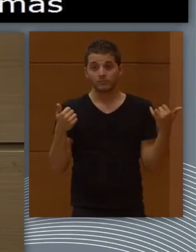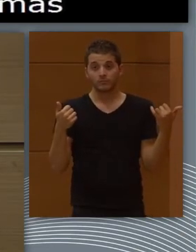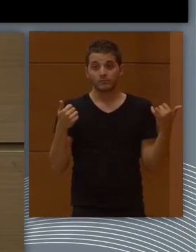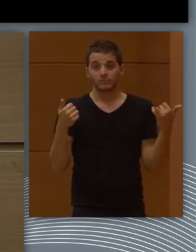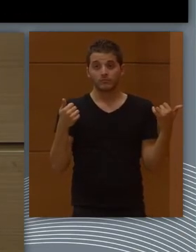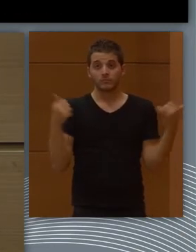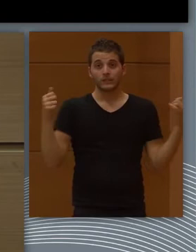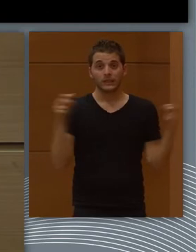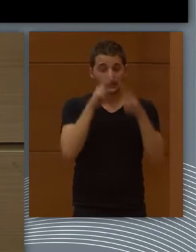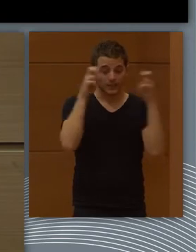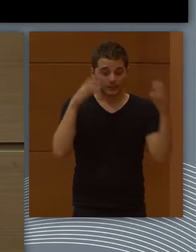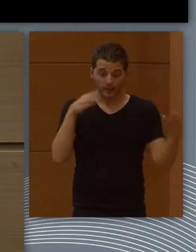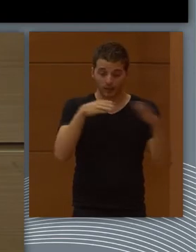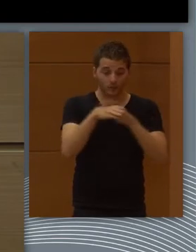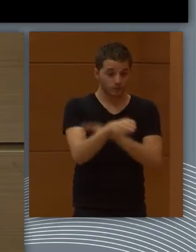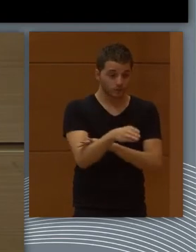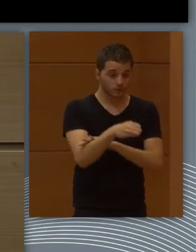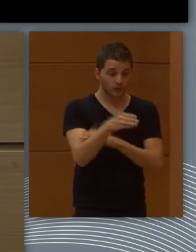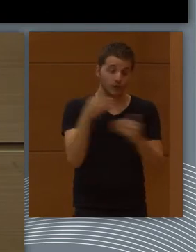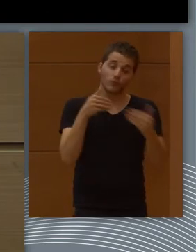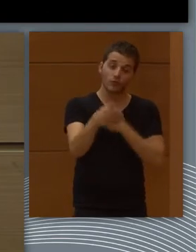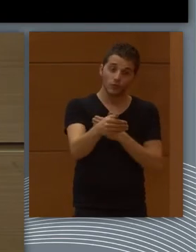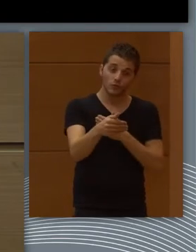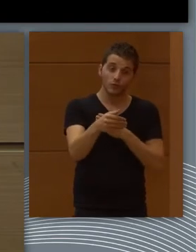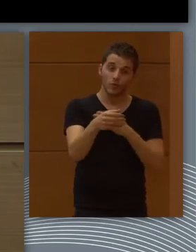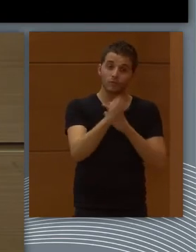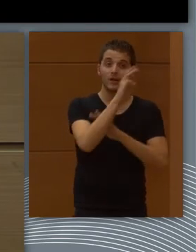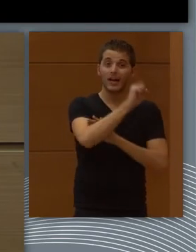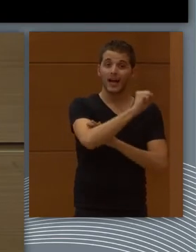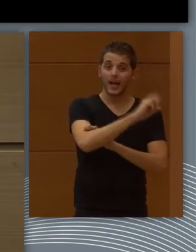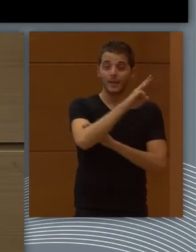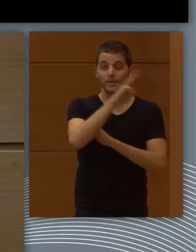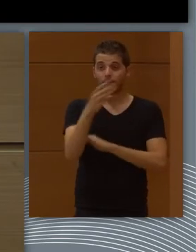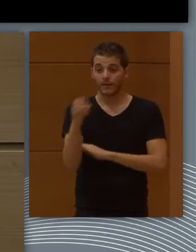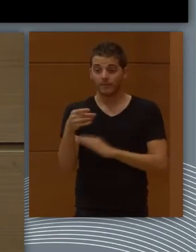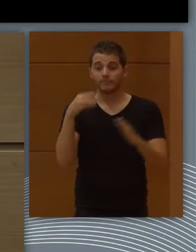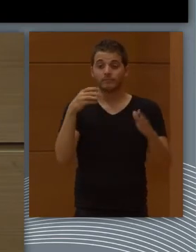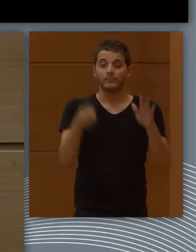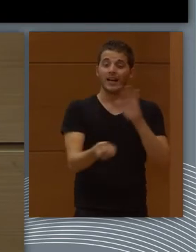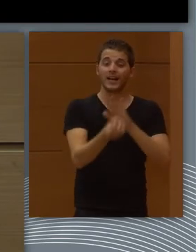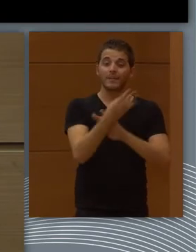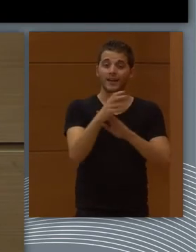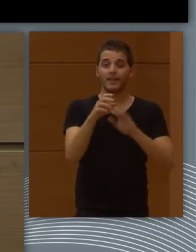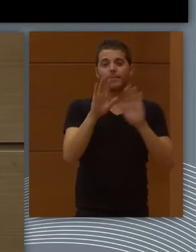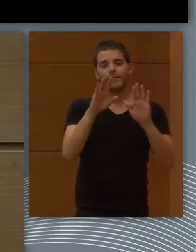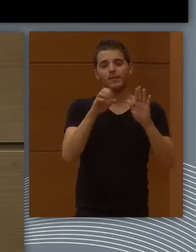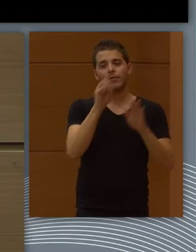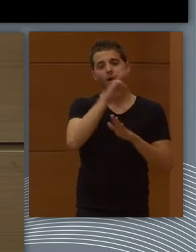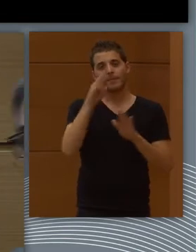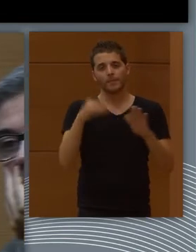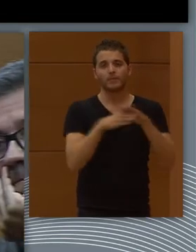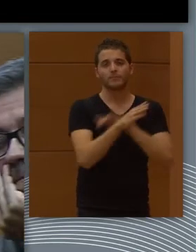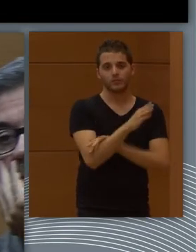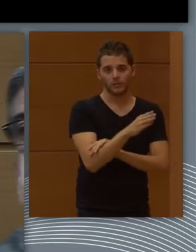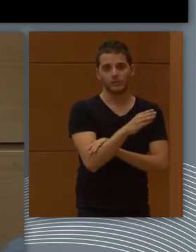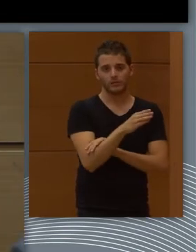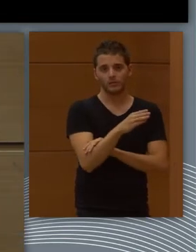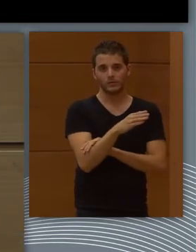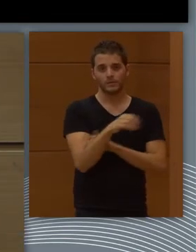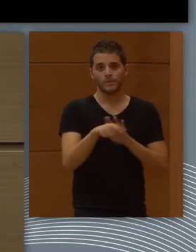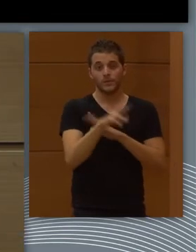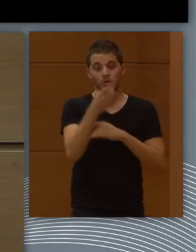se creen más aplicaciones cada vez más accesibles, independientemente de que nosotros como MT sigamos desarrollando en la medida que